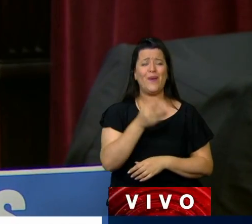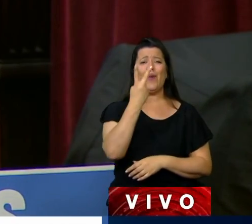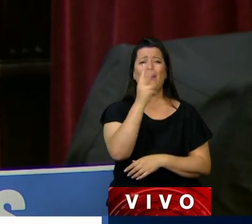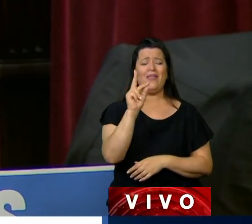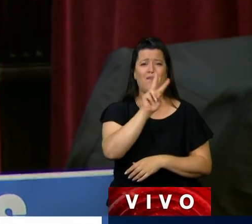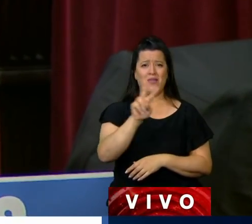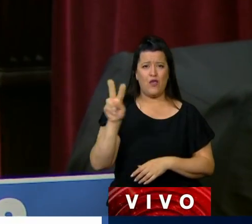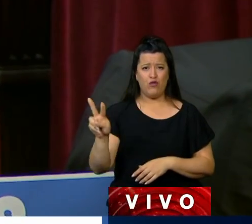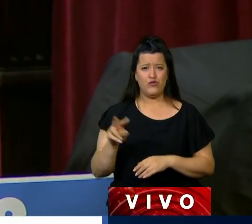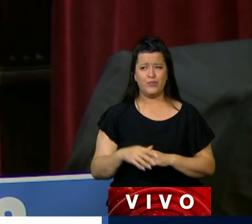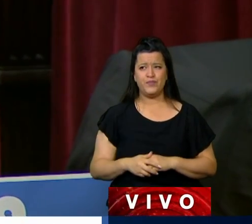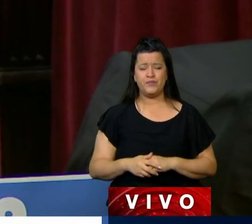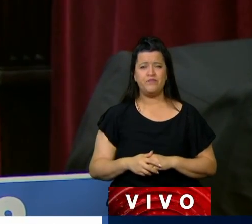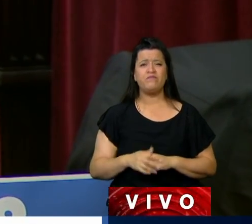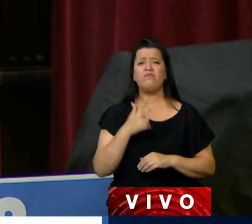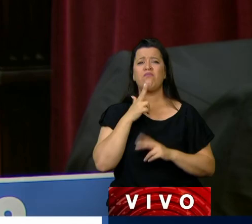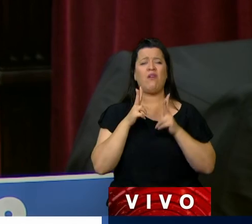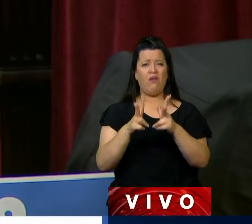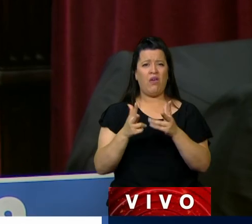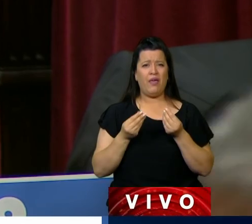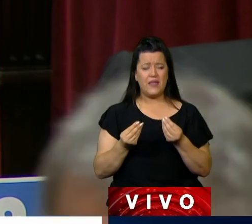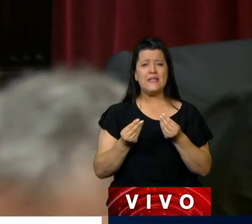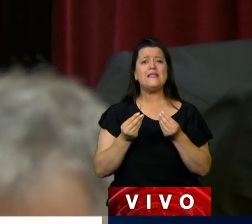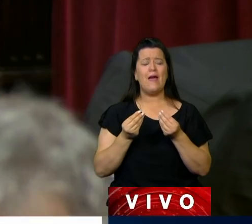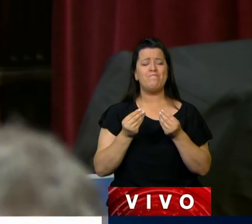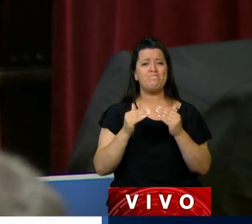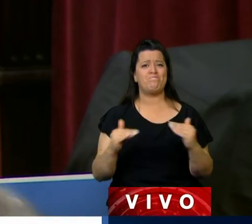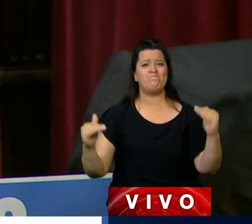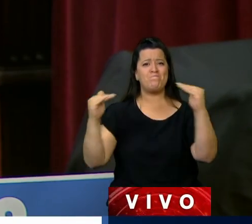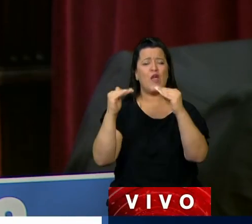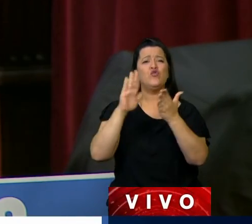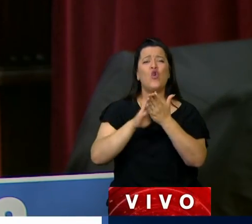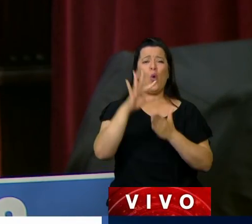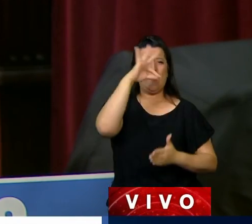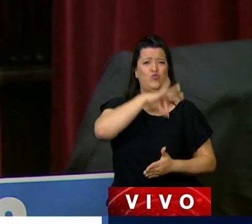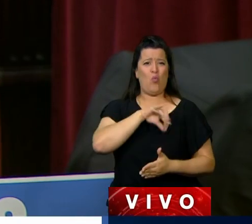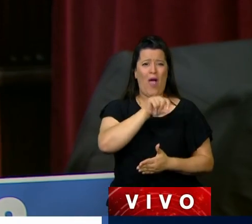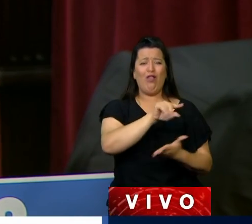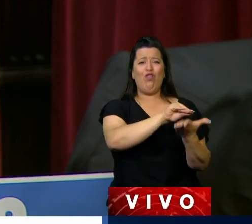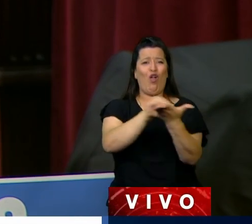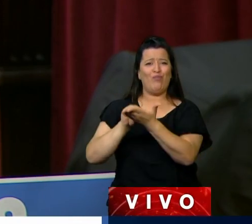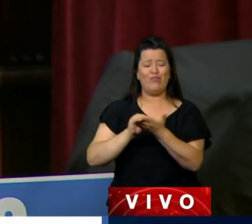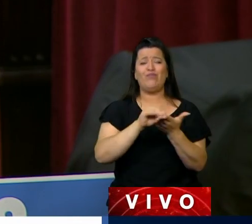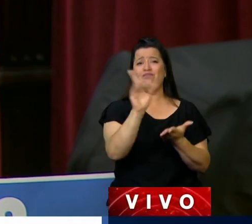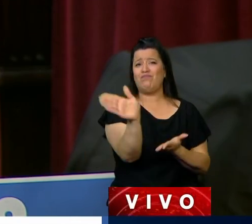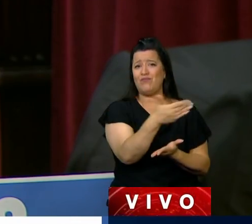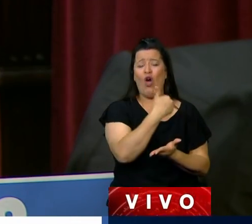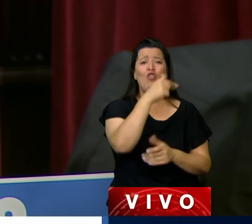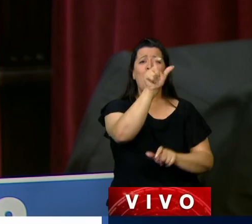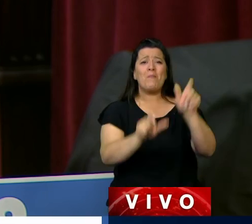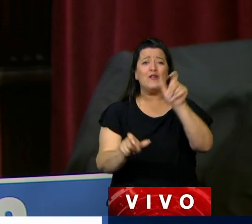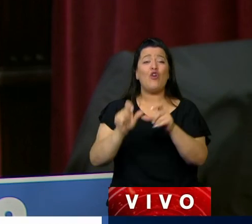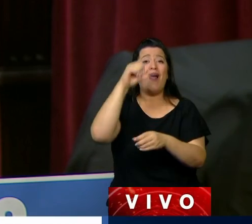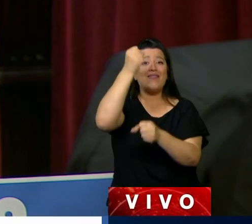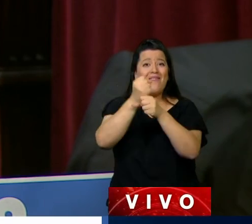2022 que plantea la equiparación de las dietas de legisladoras y legisladores y de todo funcionario